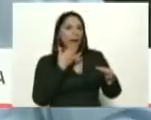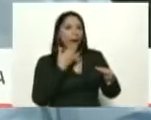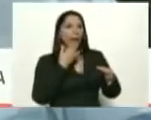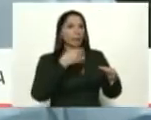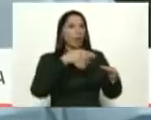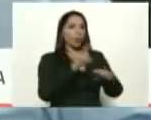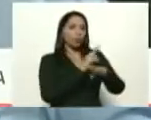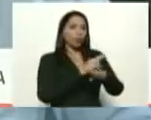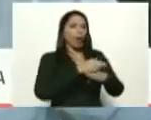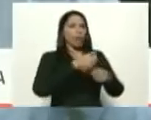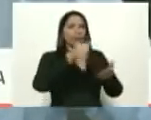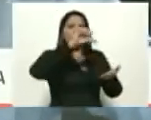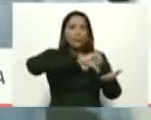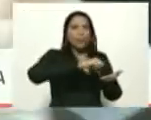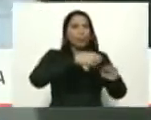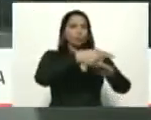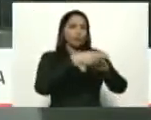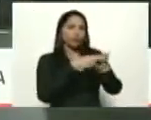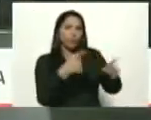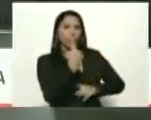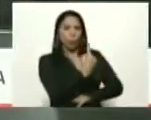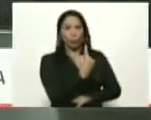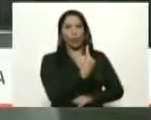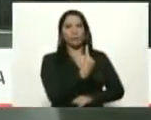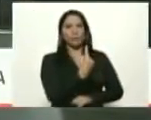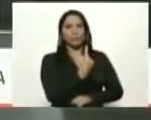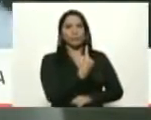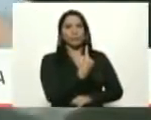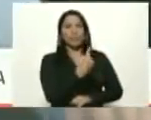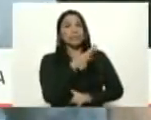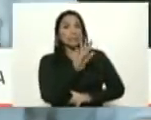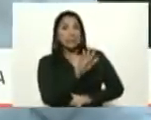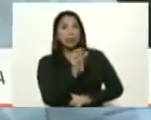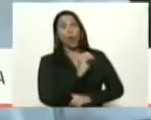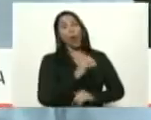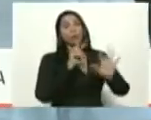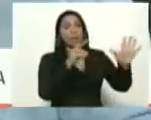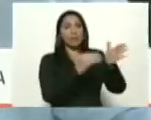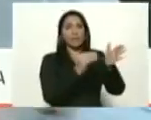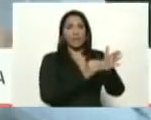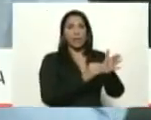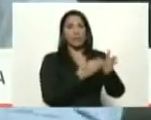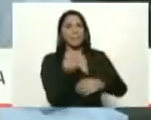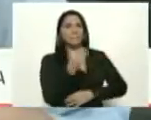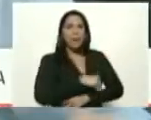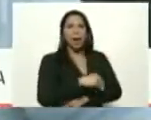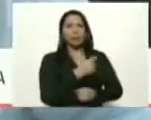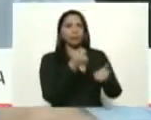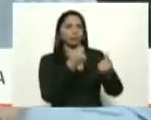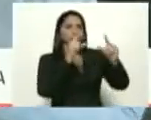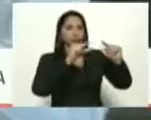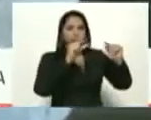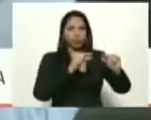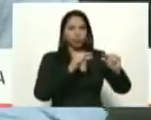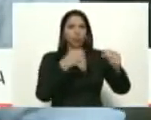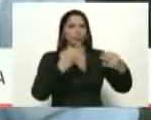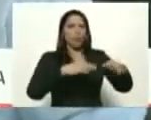es 5 veces, 7 veces mucho más económico que el fertilizante